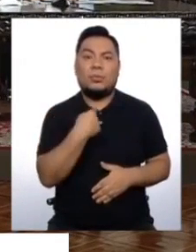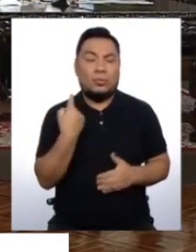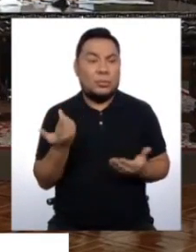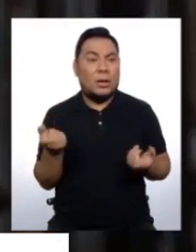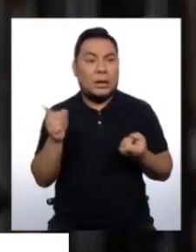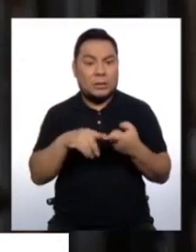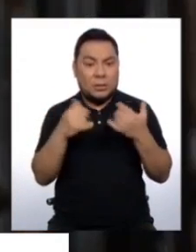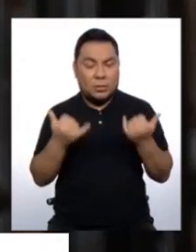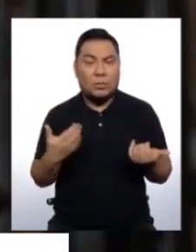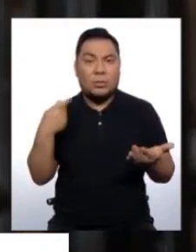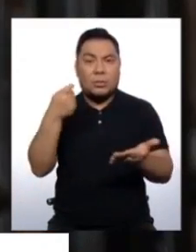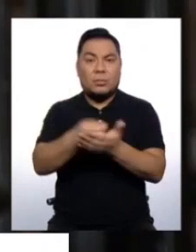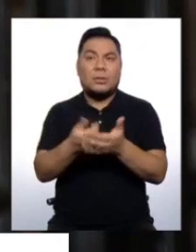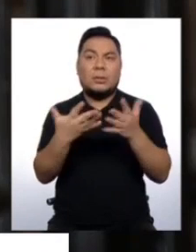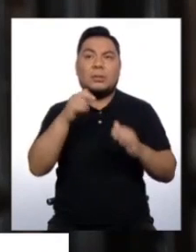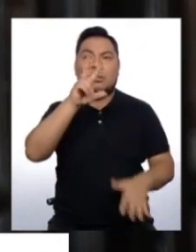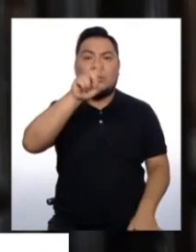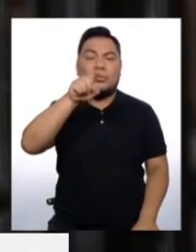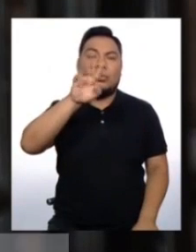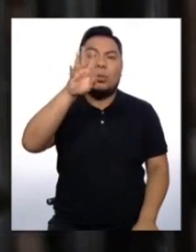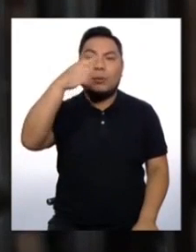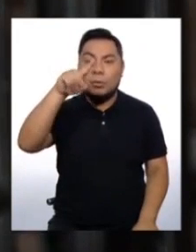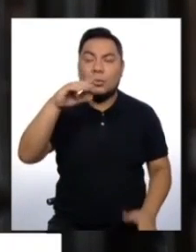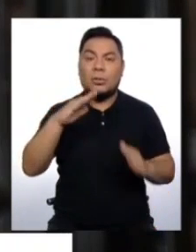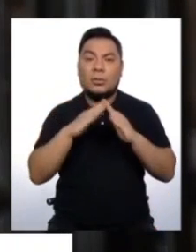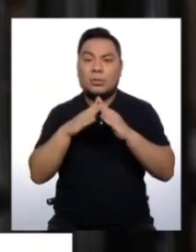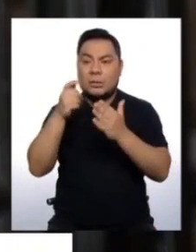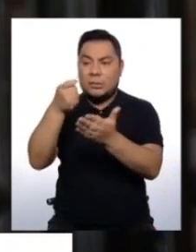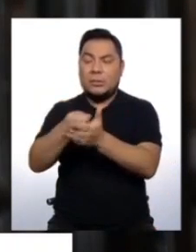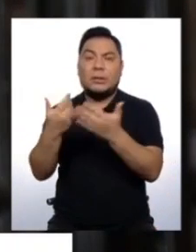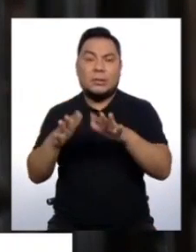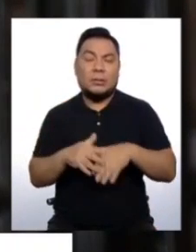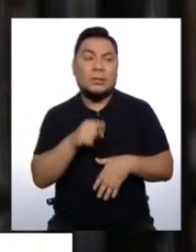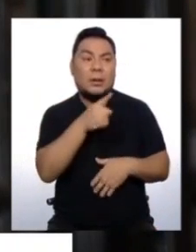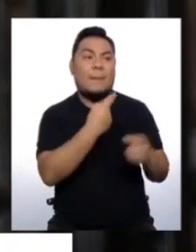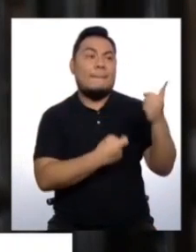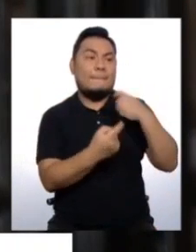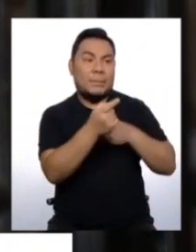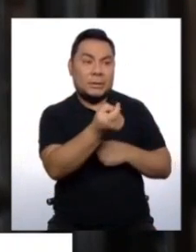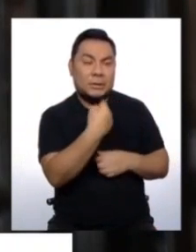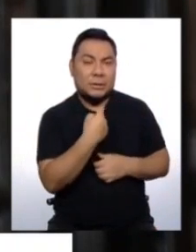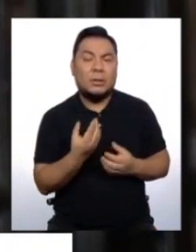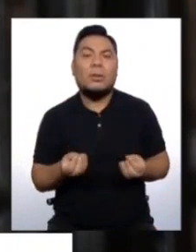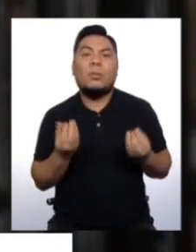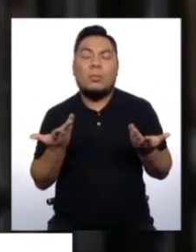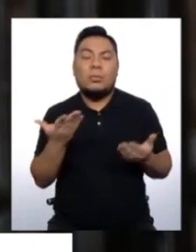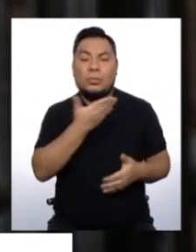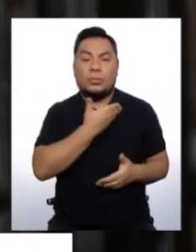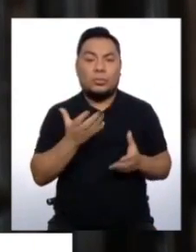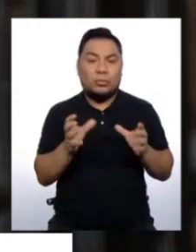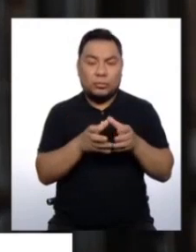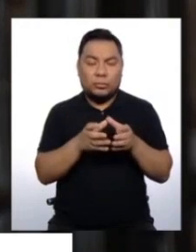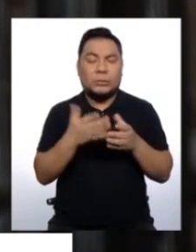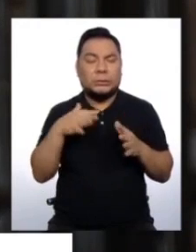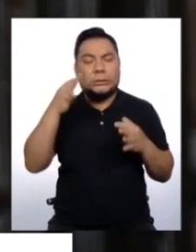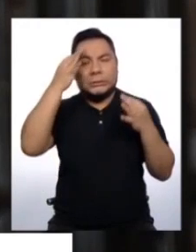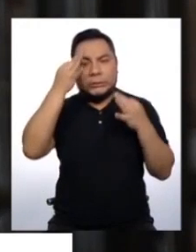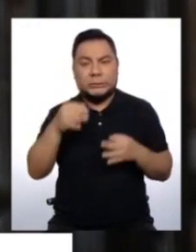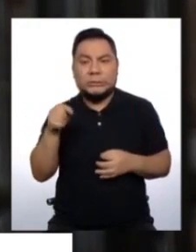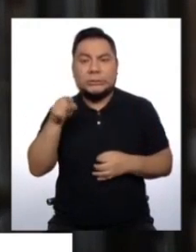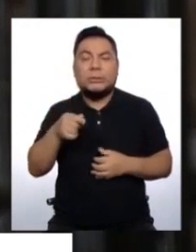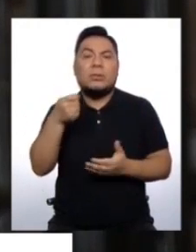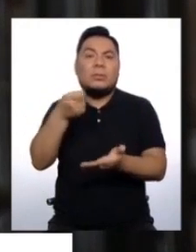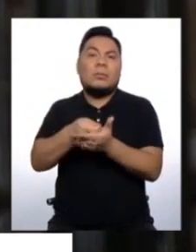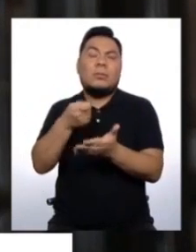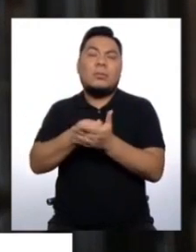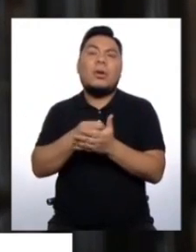ha pagado el bono a 3.4 millones de hogares. Sobre la pregunta específica, como gobierno se tomó la decisión que este sea un